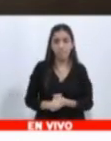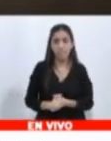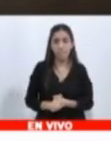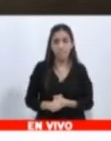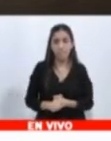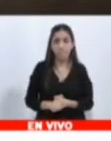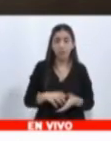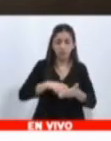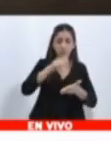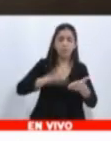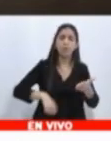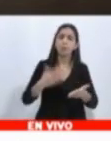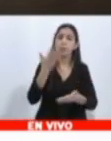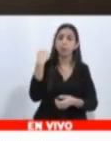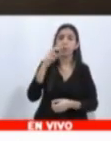firmada